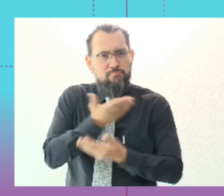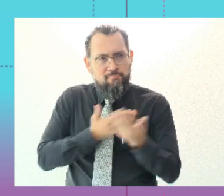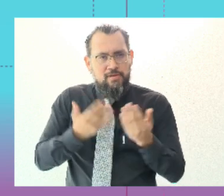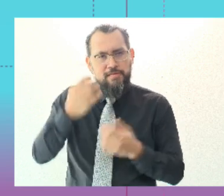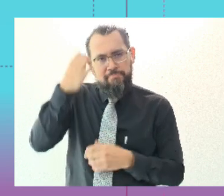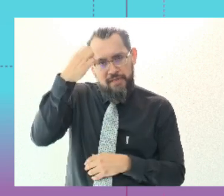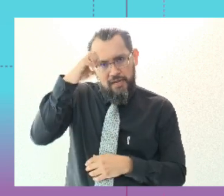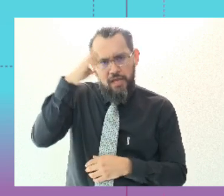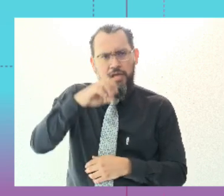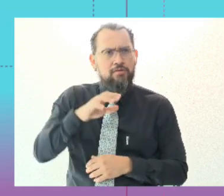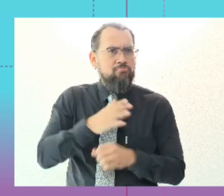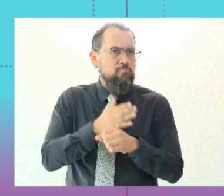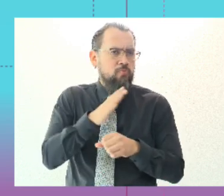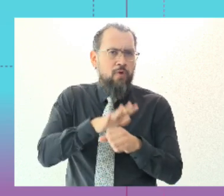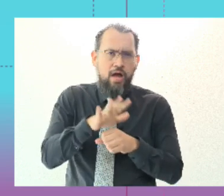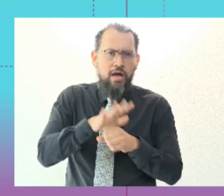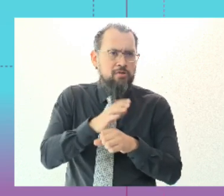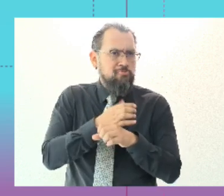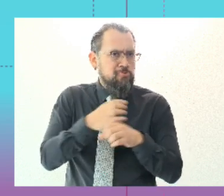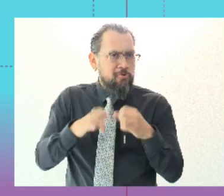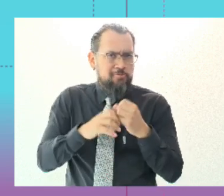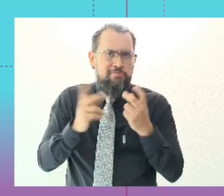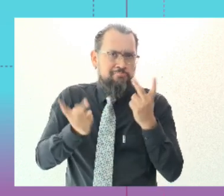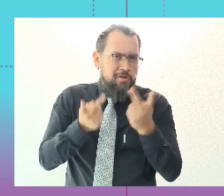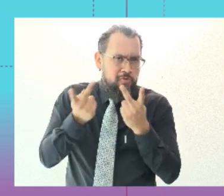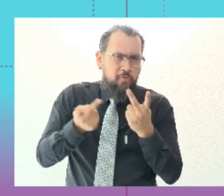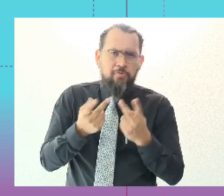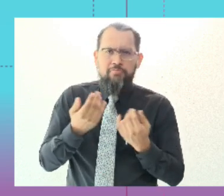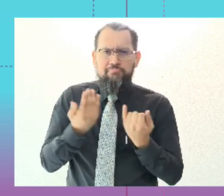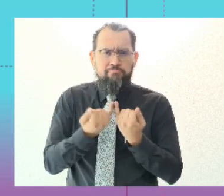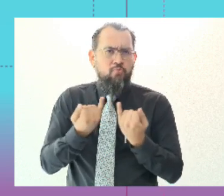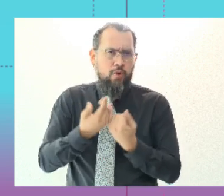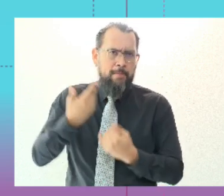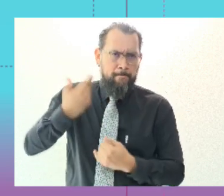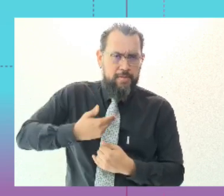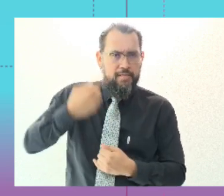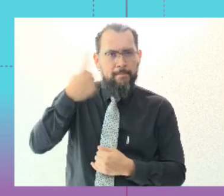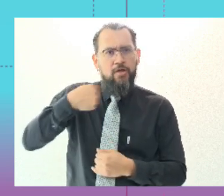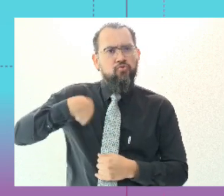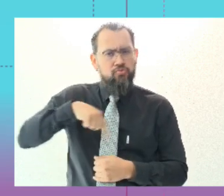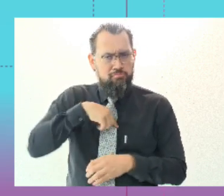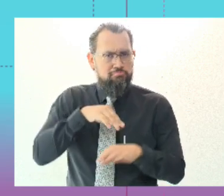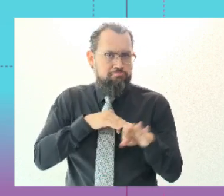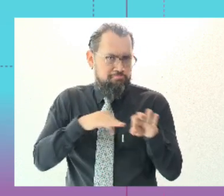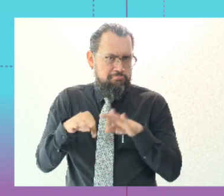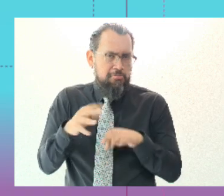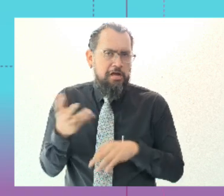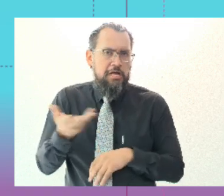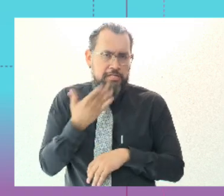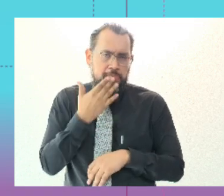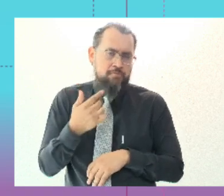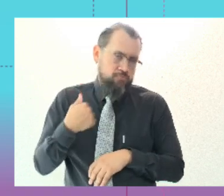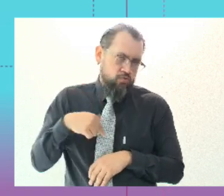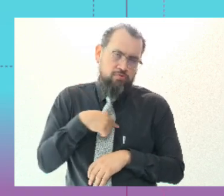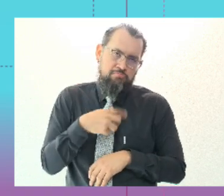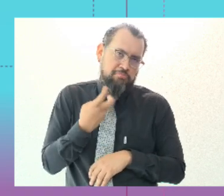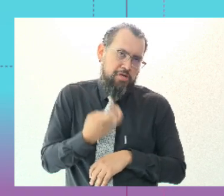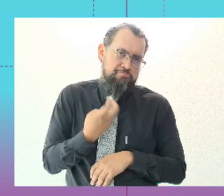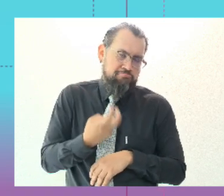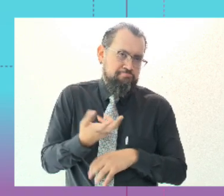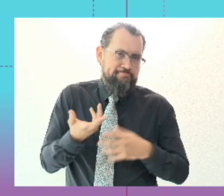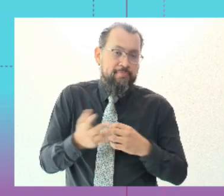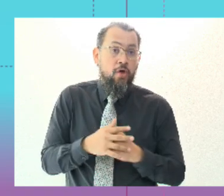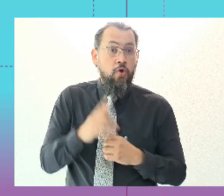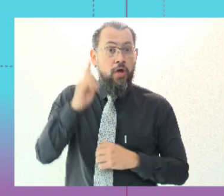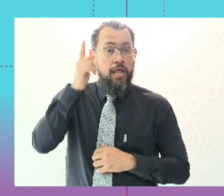también a preguntarnos y también a pedirnos que hagamos bien nuestro trabajo. Esa es nuestra función. Ojalá que todo